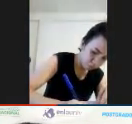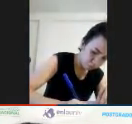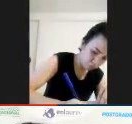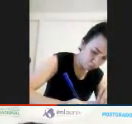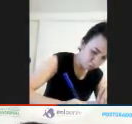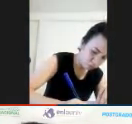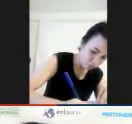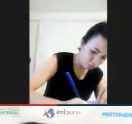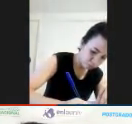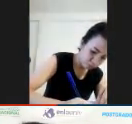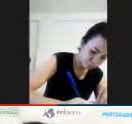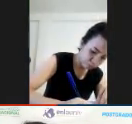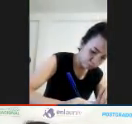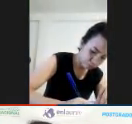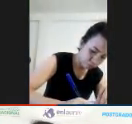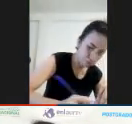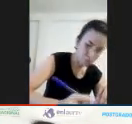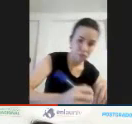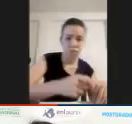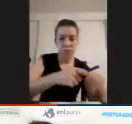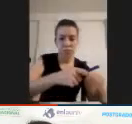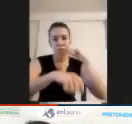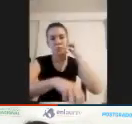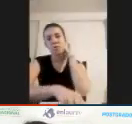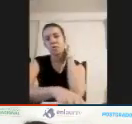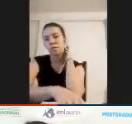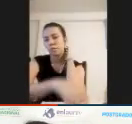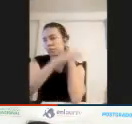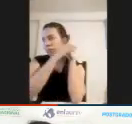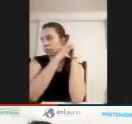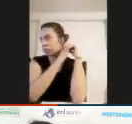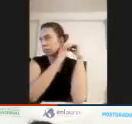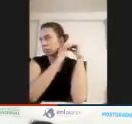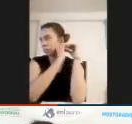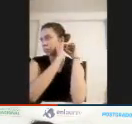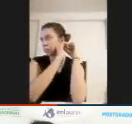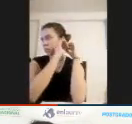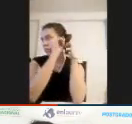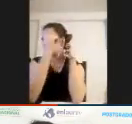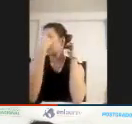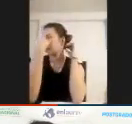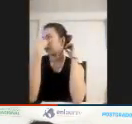el punto de vista de derecho registral y notarial hay doctrina referente a este tema,